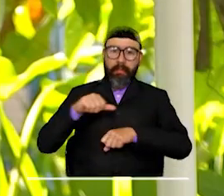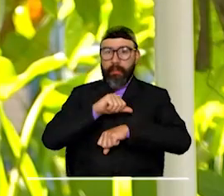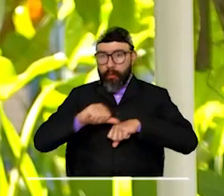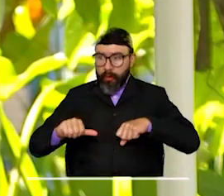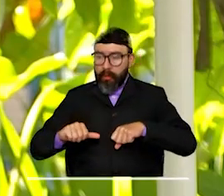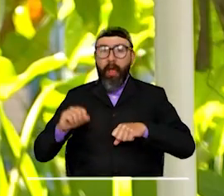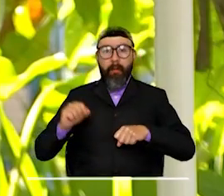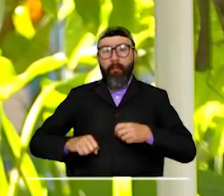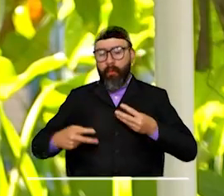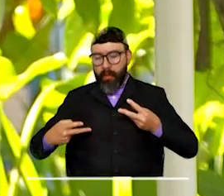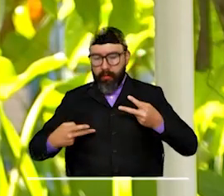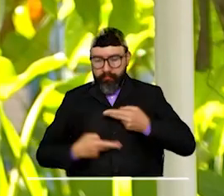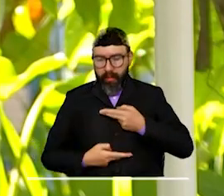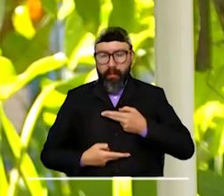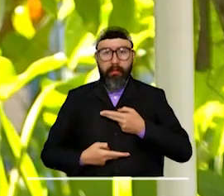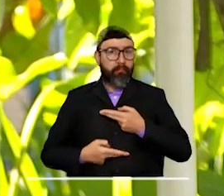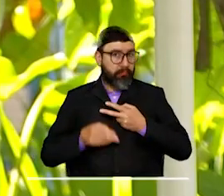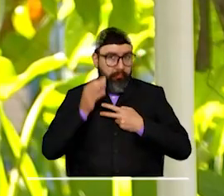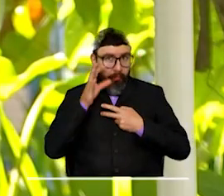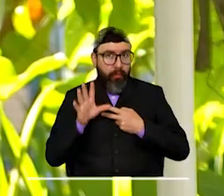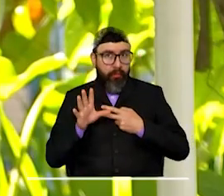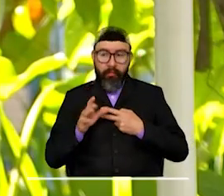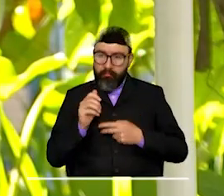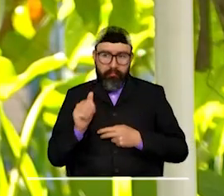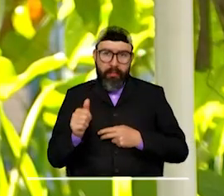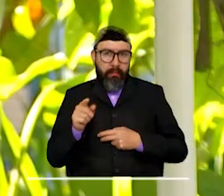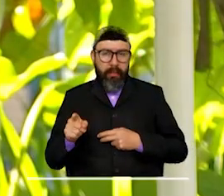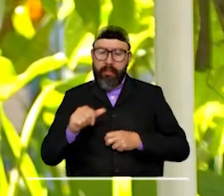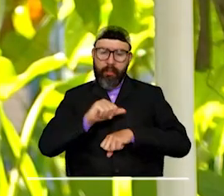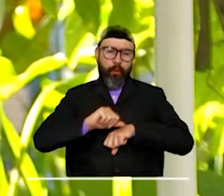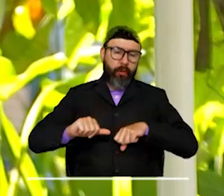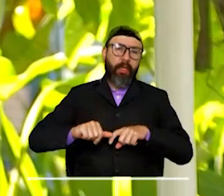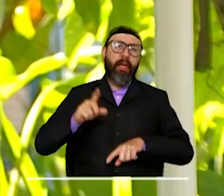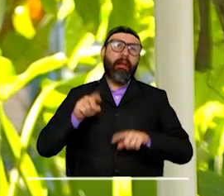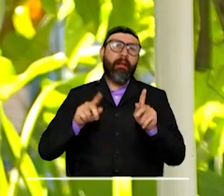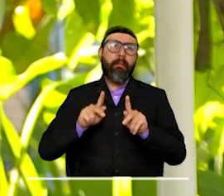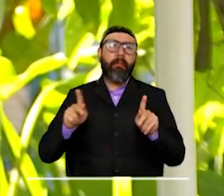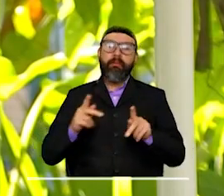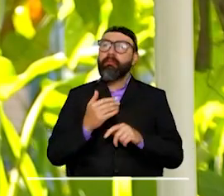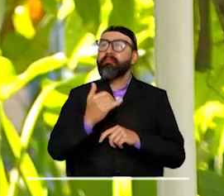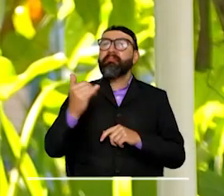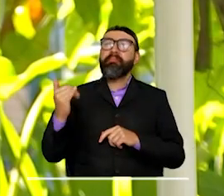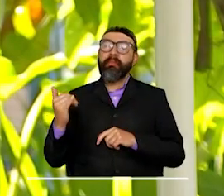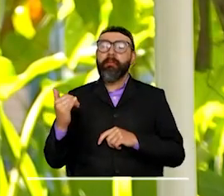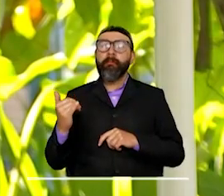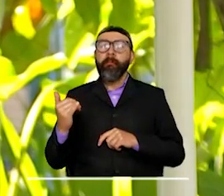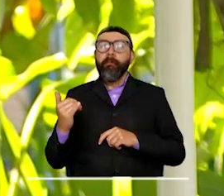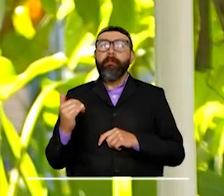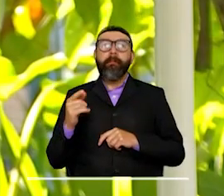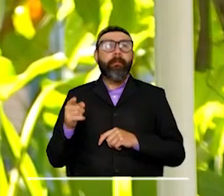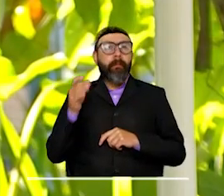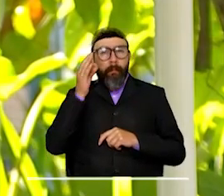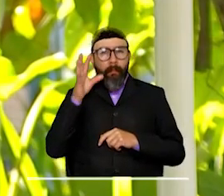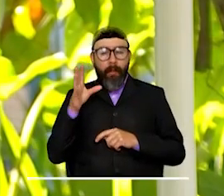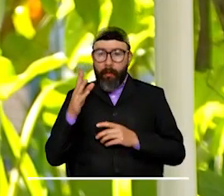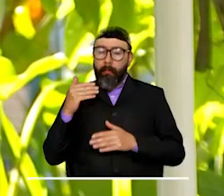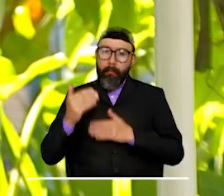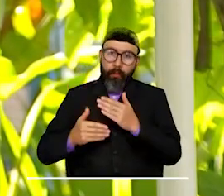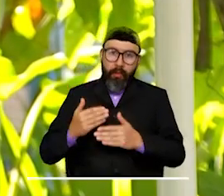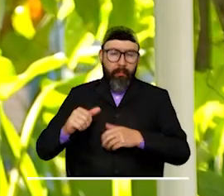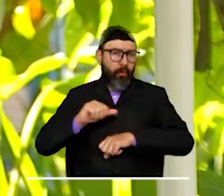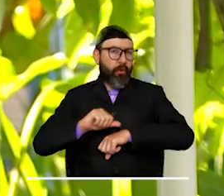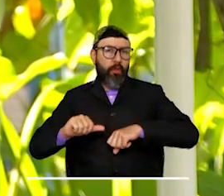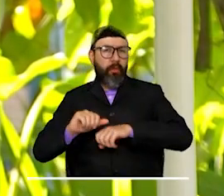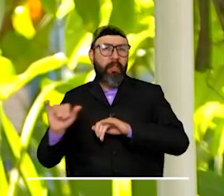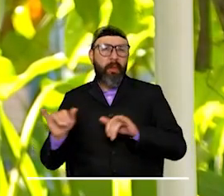el estómago. La misma cirugía que se hace en las personas que se hacen procedimientos quirúrgicos